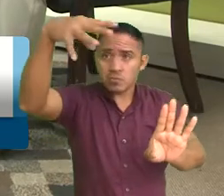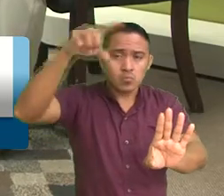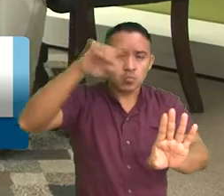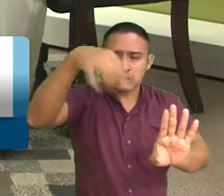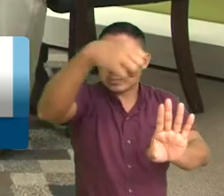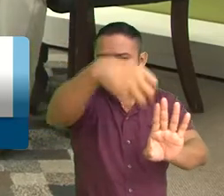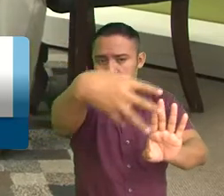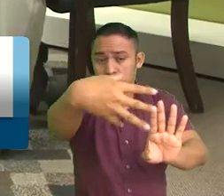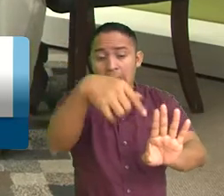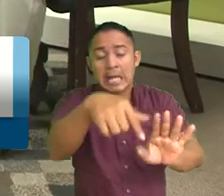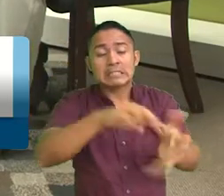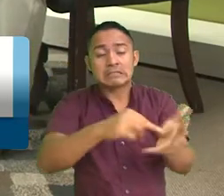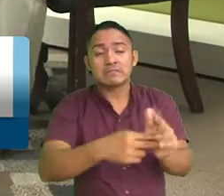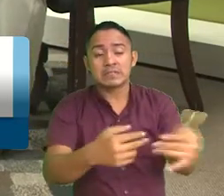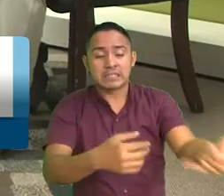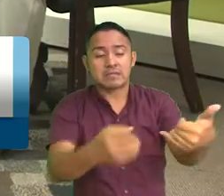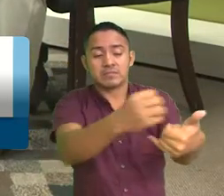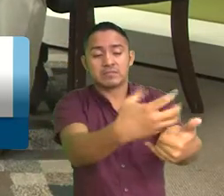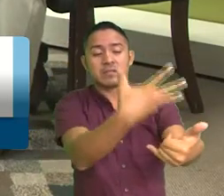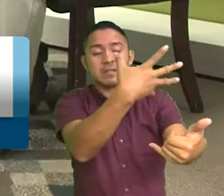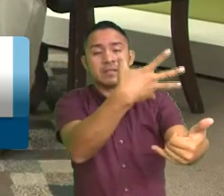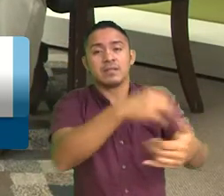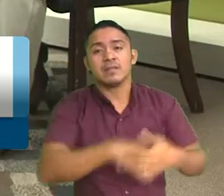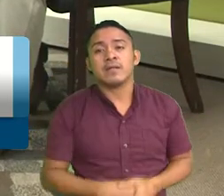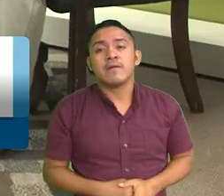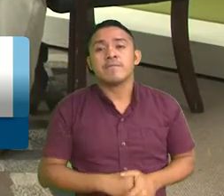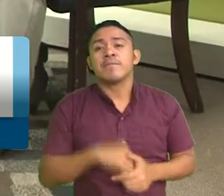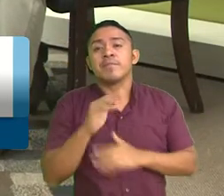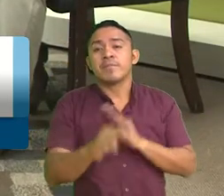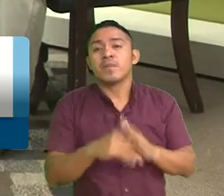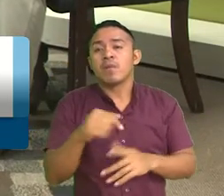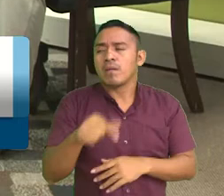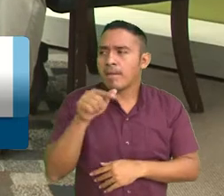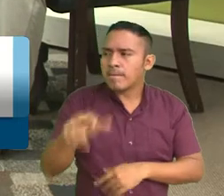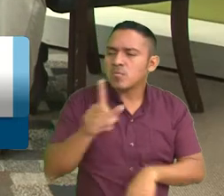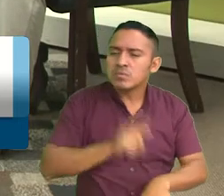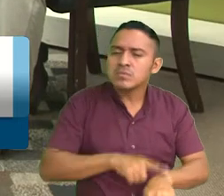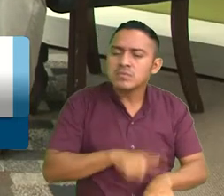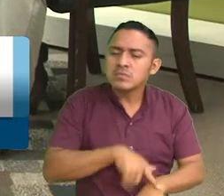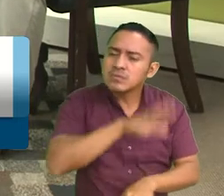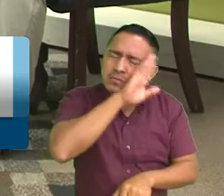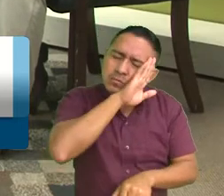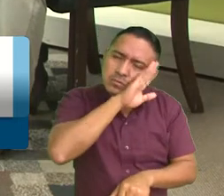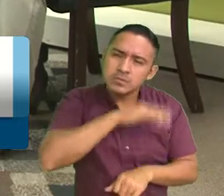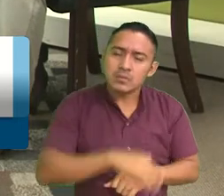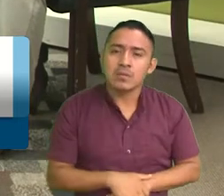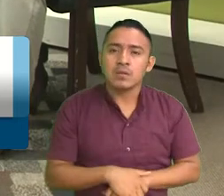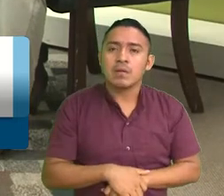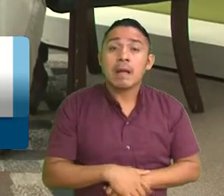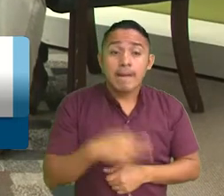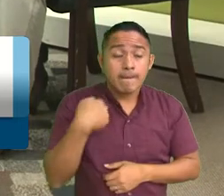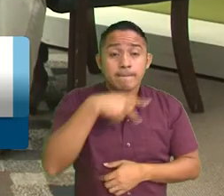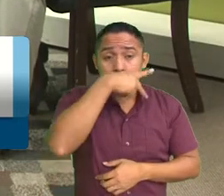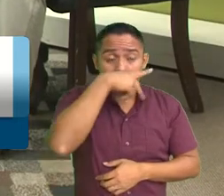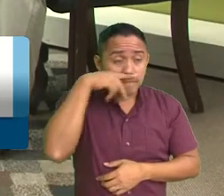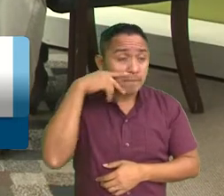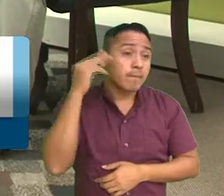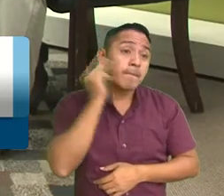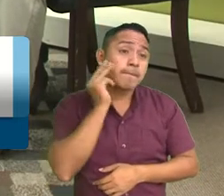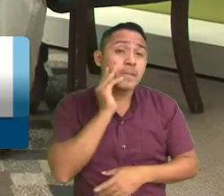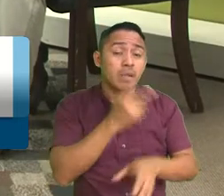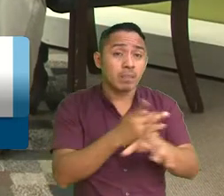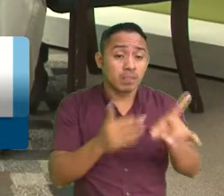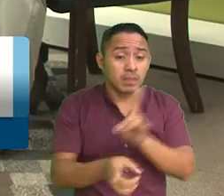y finalmente, pues obviamente, preguntarle directamente, ¿sabes que no te dormís? O sea, uno tiene que como padre controlar ciertas